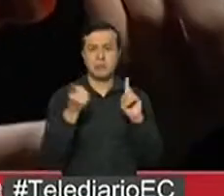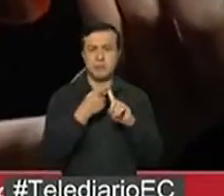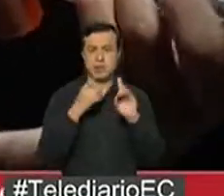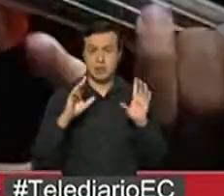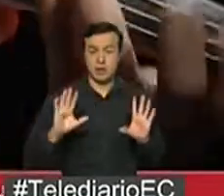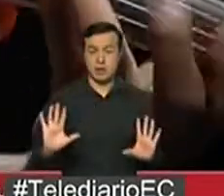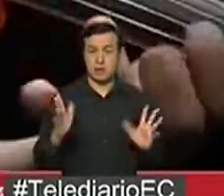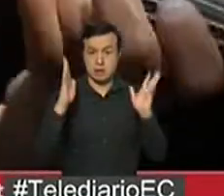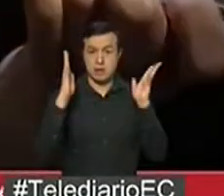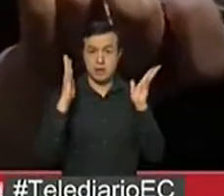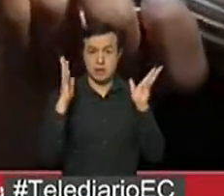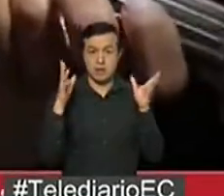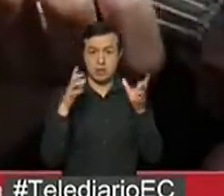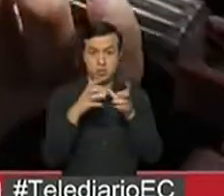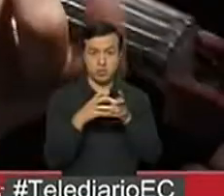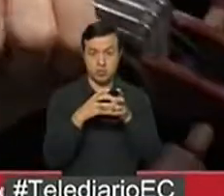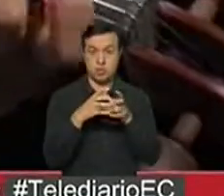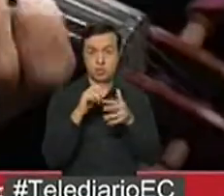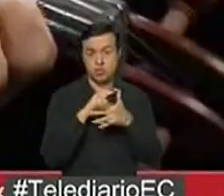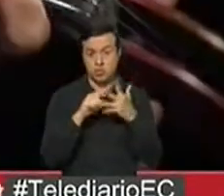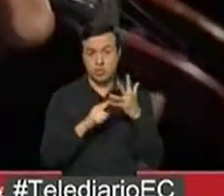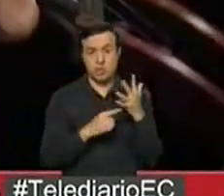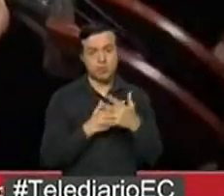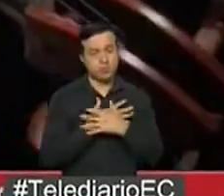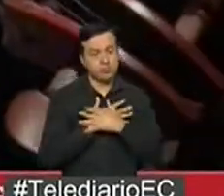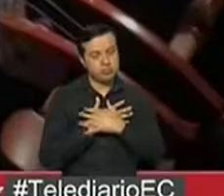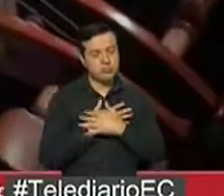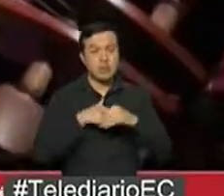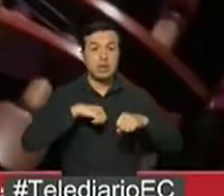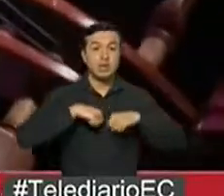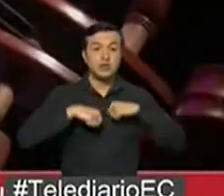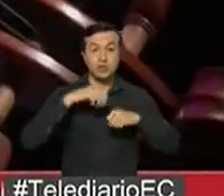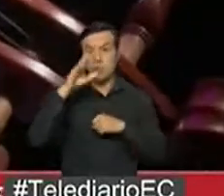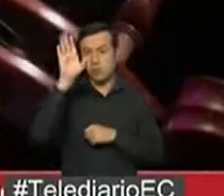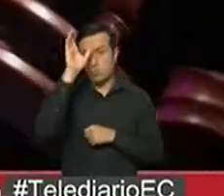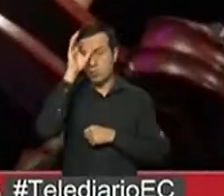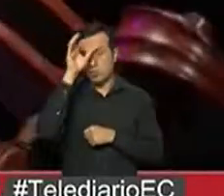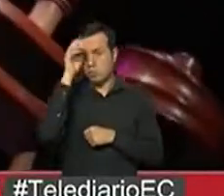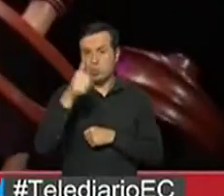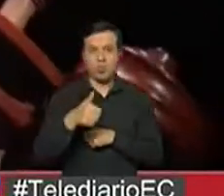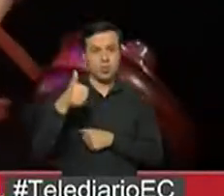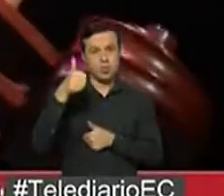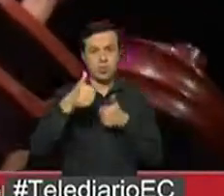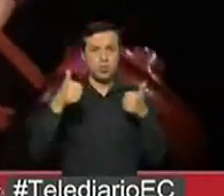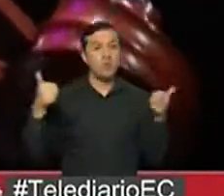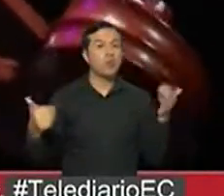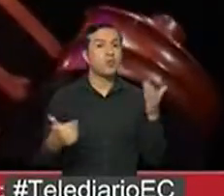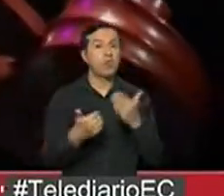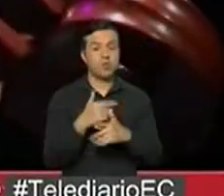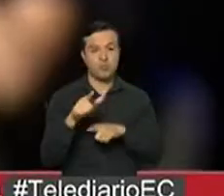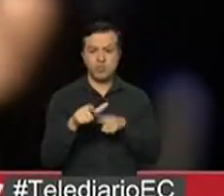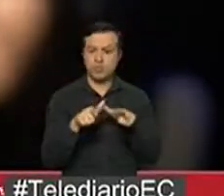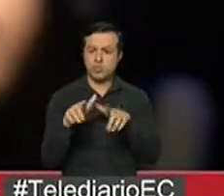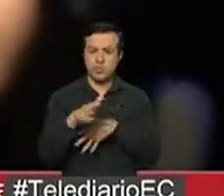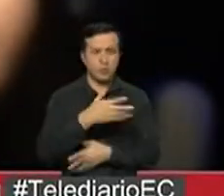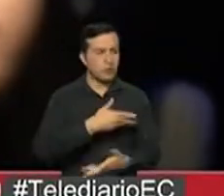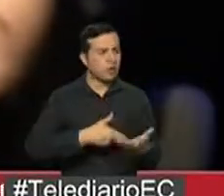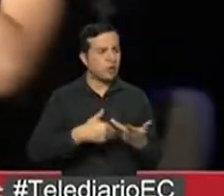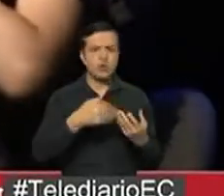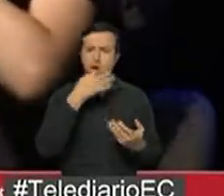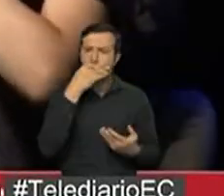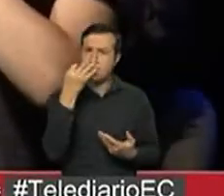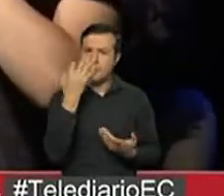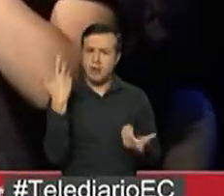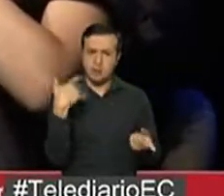con afecto los gestores culturales están a la cabeza de la apertura de nuevos espacios de verdadera inclusión